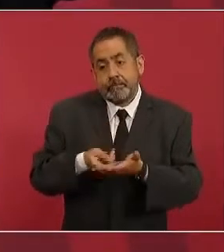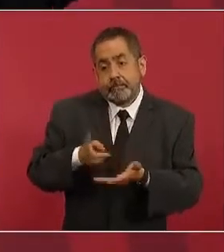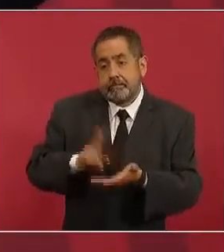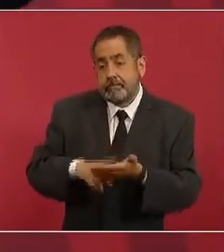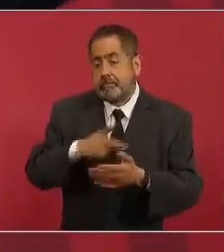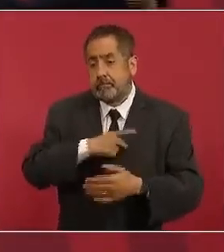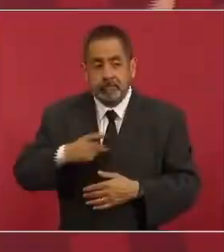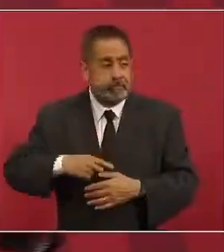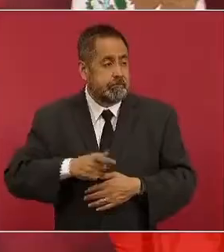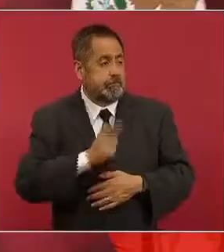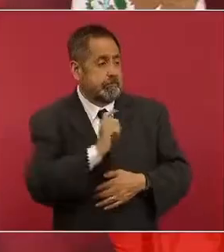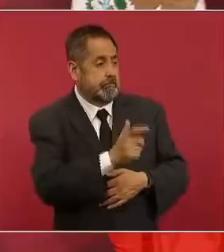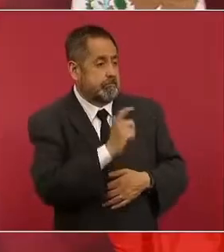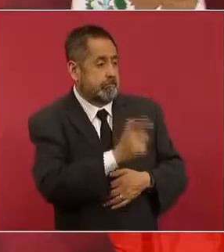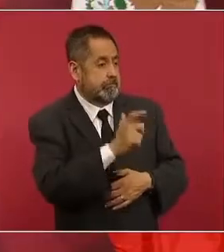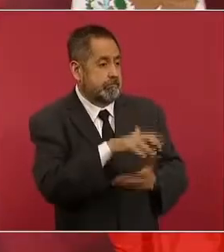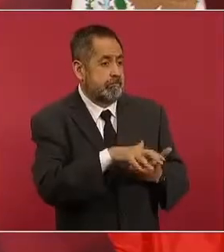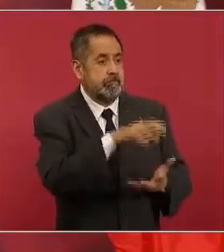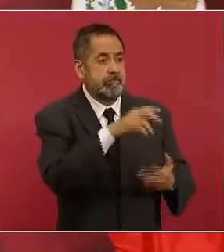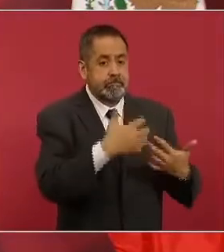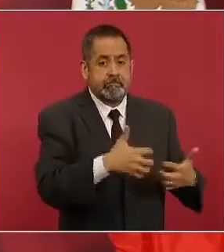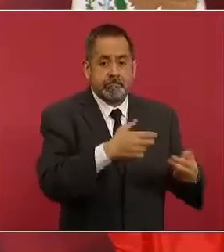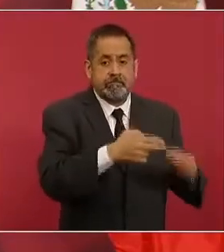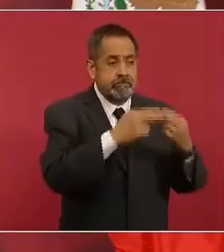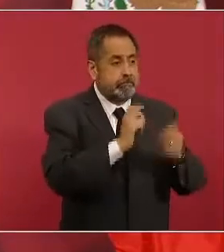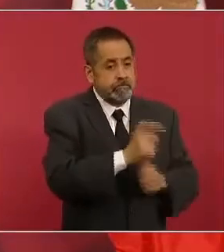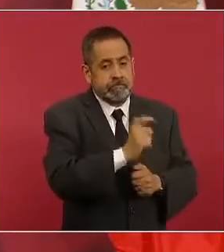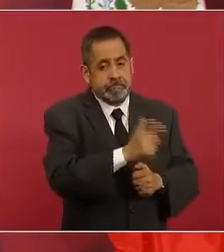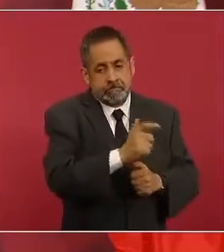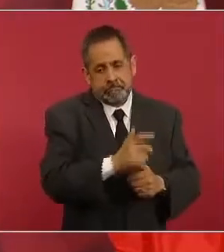a grandes consumidores